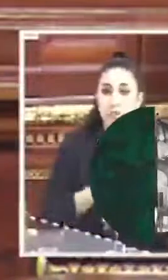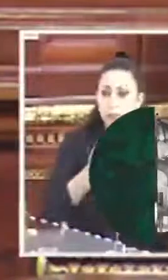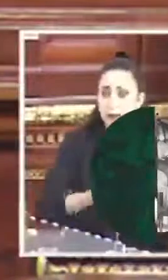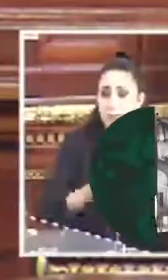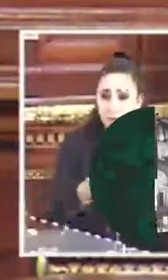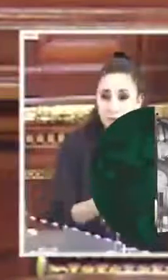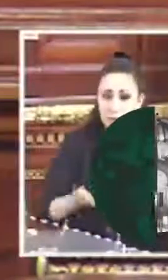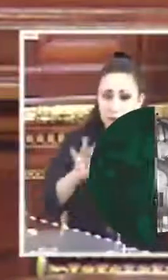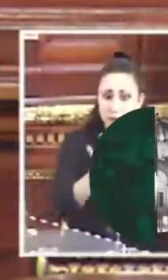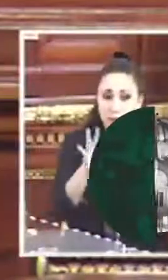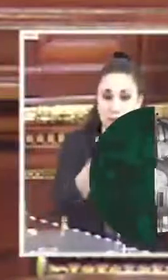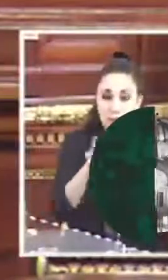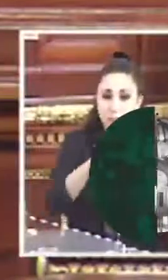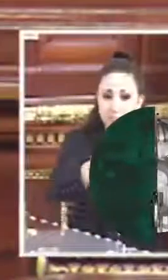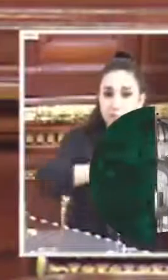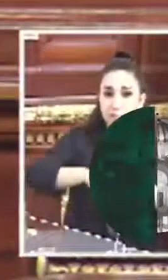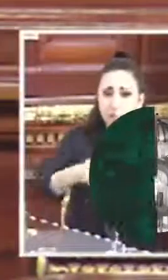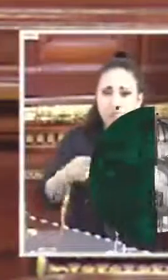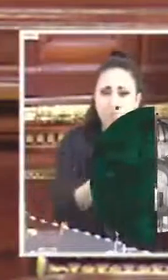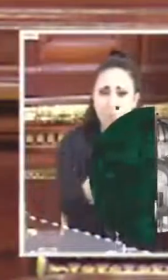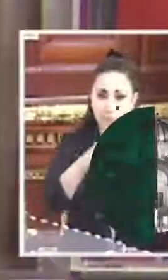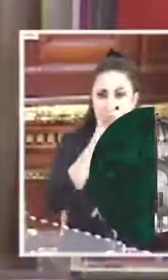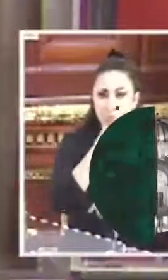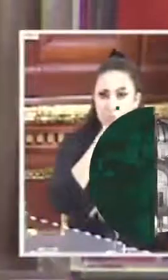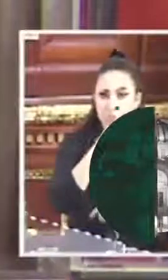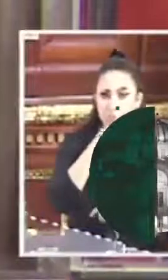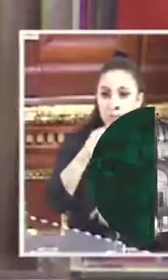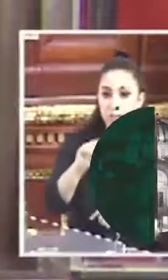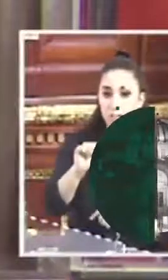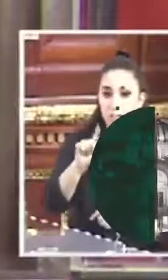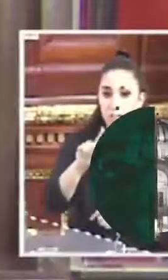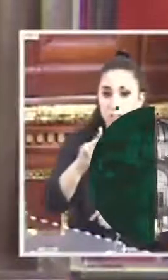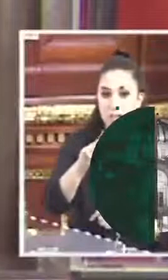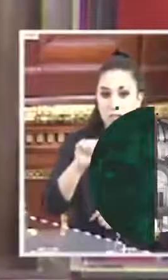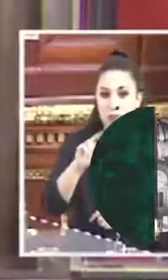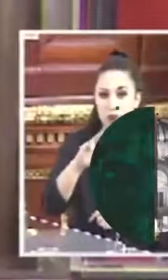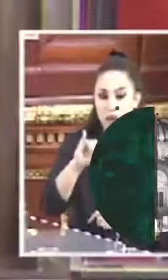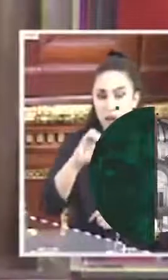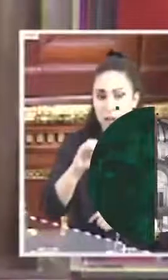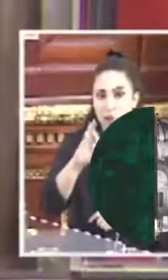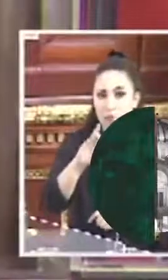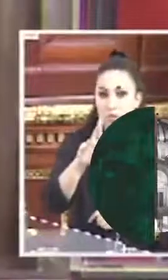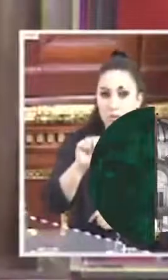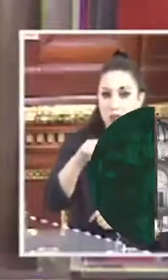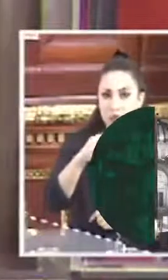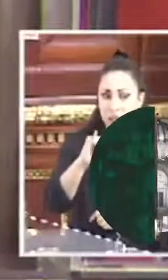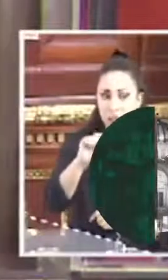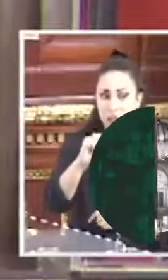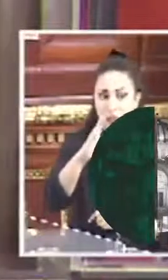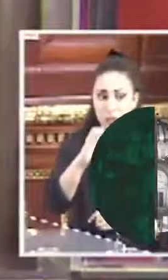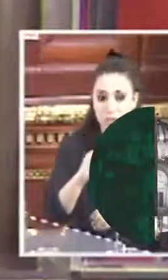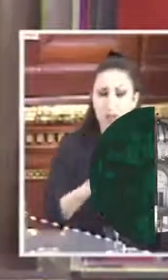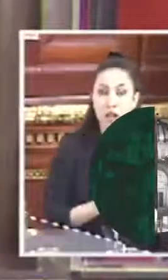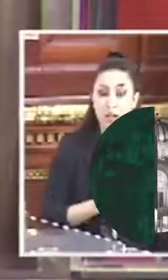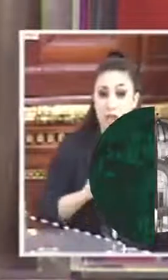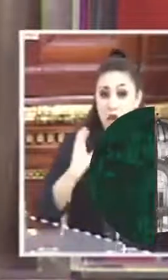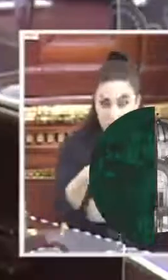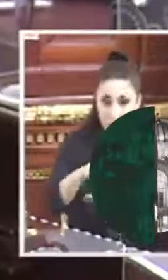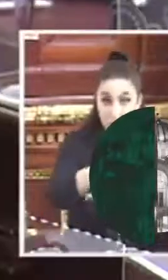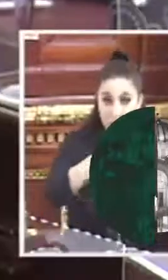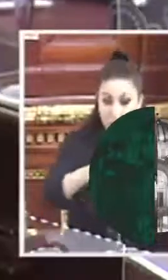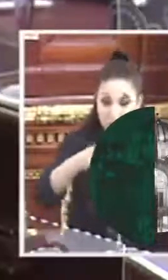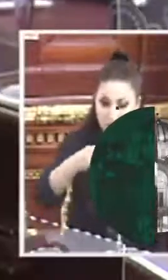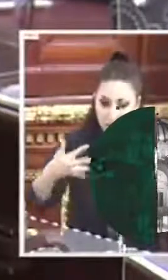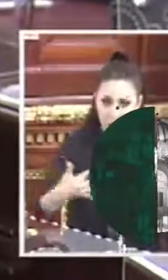de Rendición de Cuentas y Vigilancia de la Auditoría Superior de la Ciudad de México, en cumplimiento a una sentencia del Tribunal Electoral Local